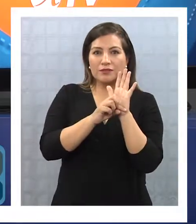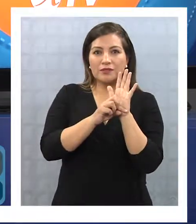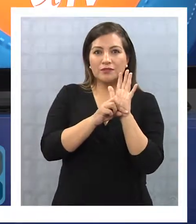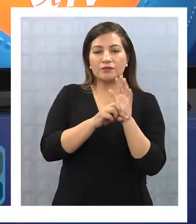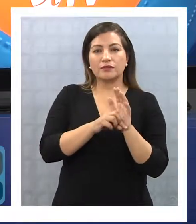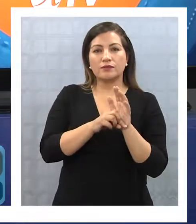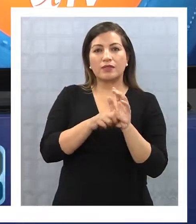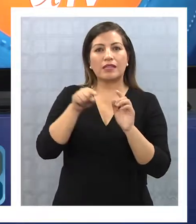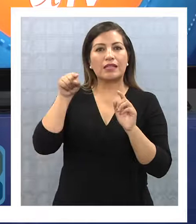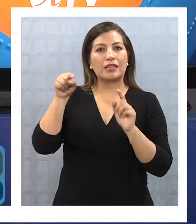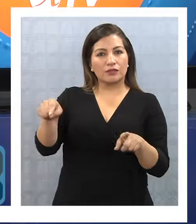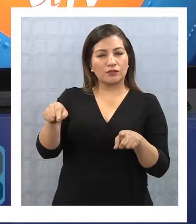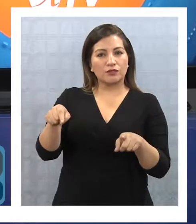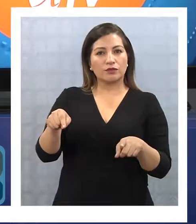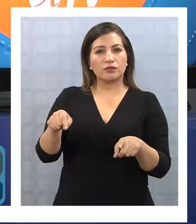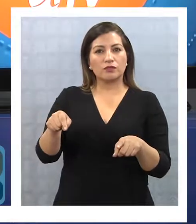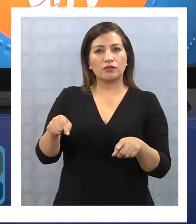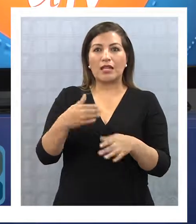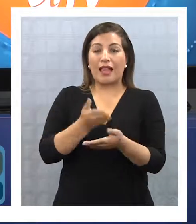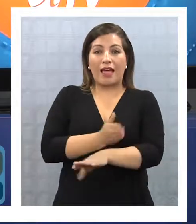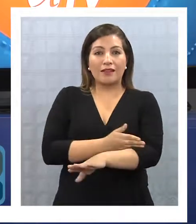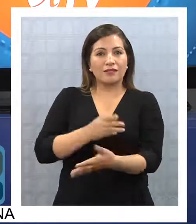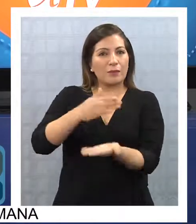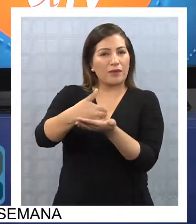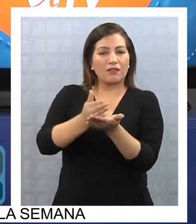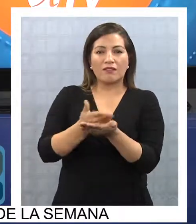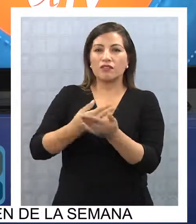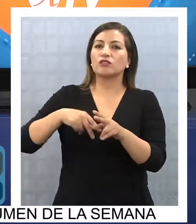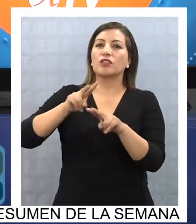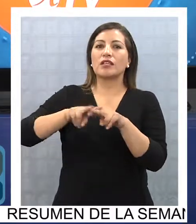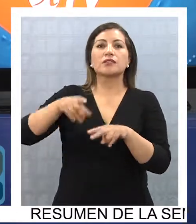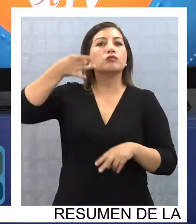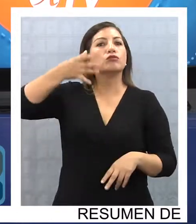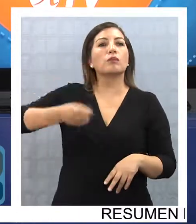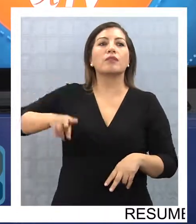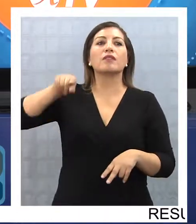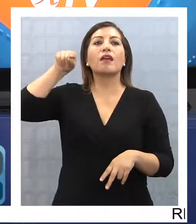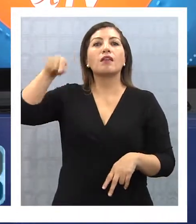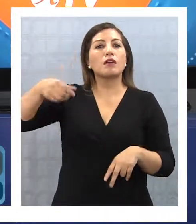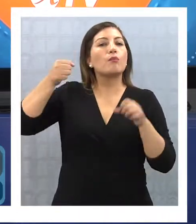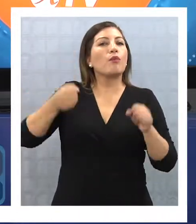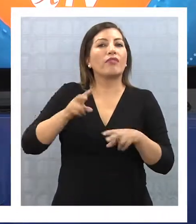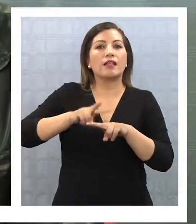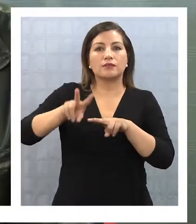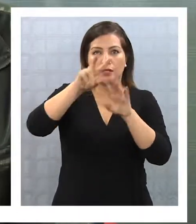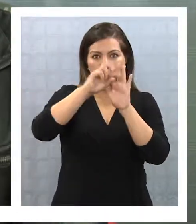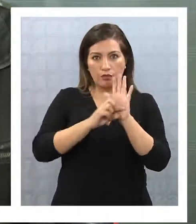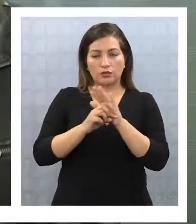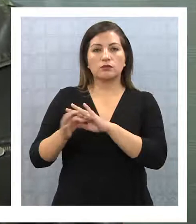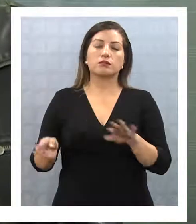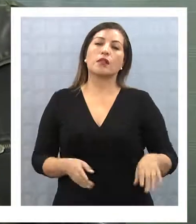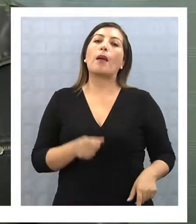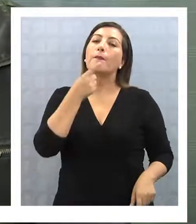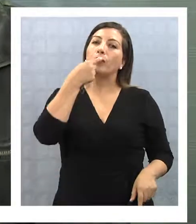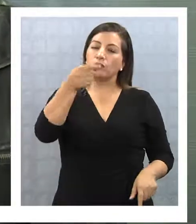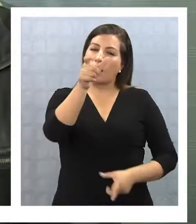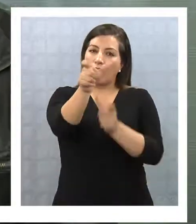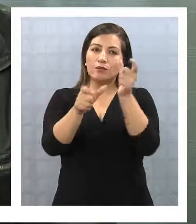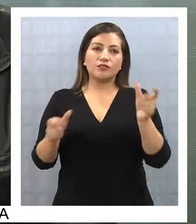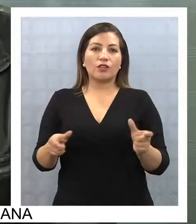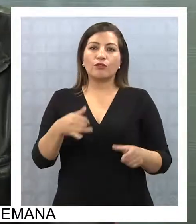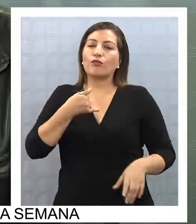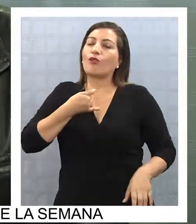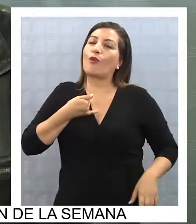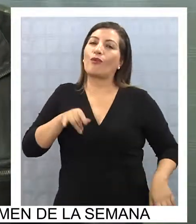contaminantes, el instrumento de planificación territorial que rige determinó que solo ahí podía instalarse este proyecto. A nadie le gusta, ¿cierto?, tener